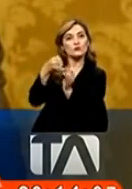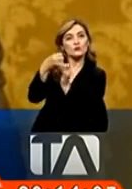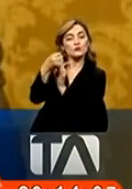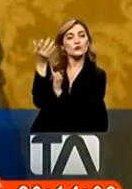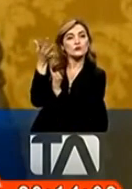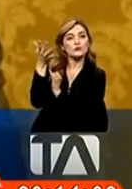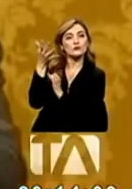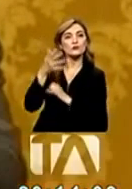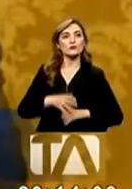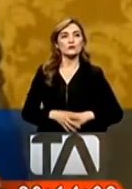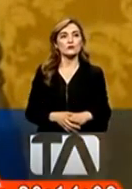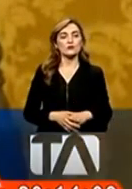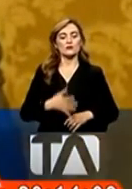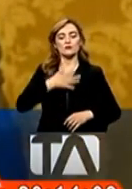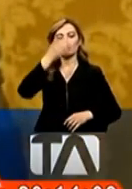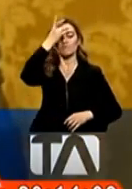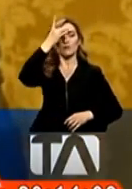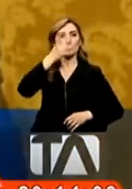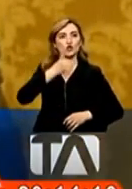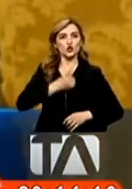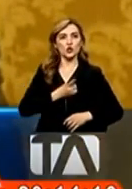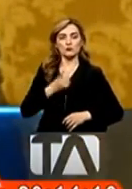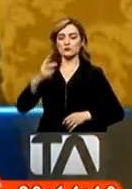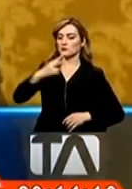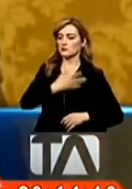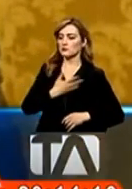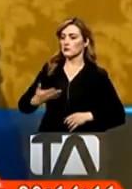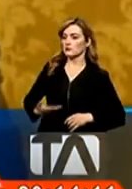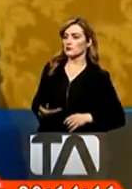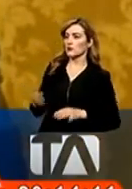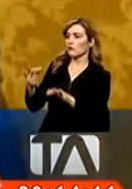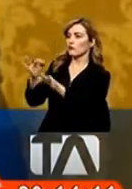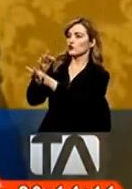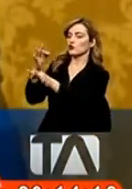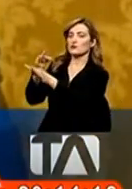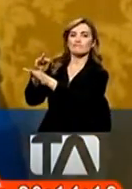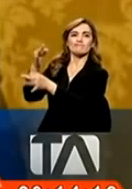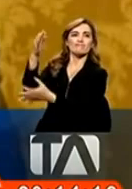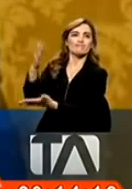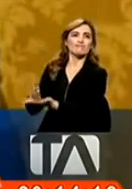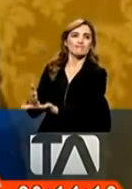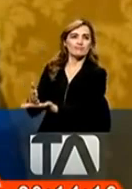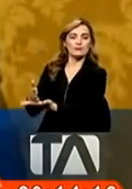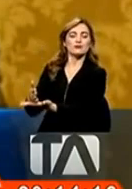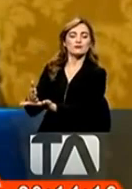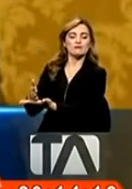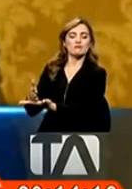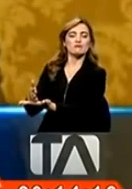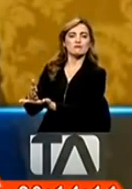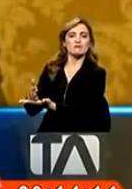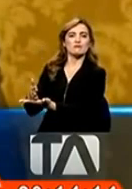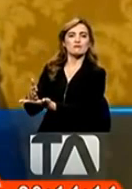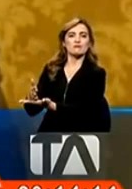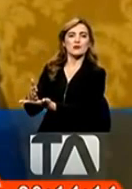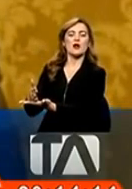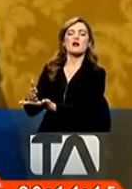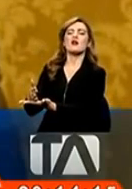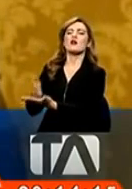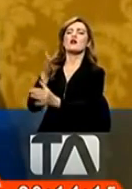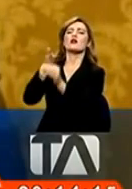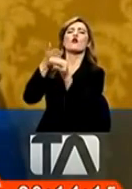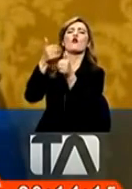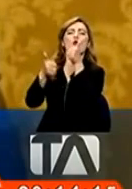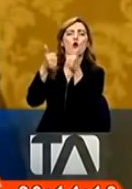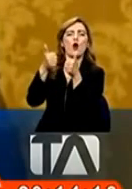decidido liberar de sus funciones a la señora vicepresidenta María Alejandra Vicuña, para que pueda